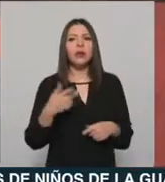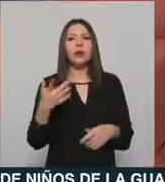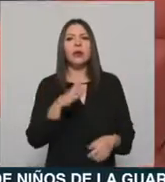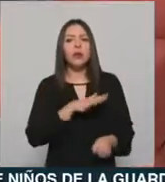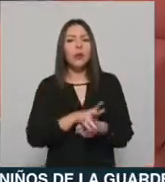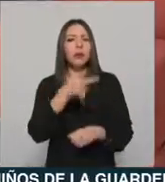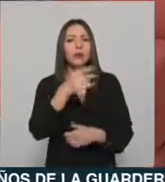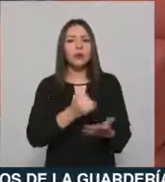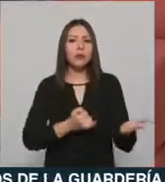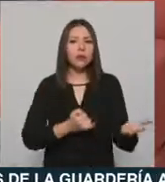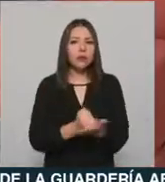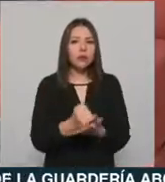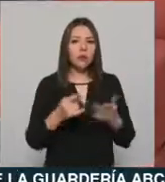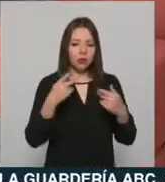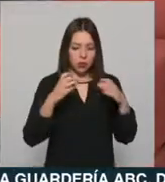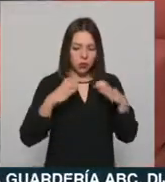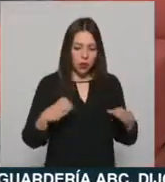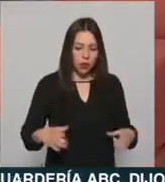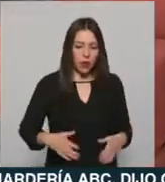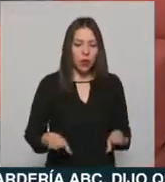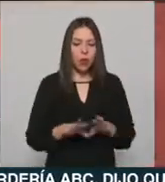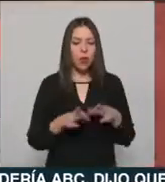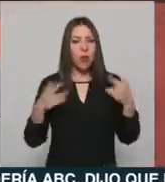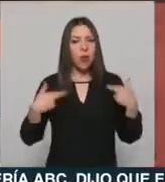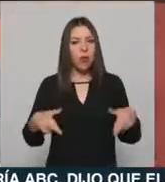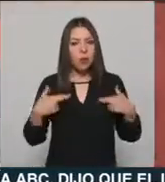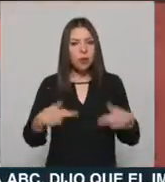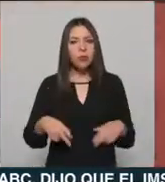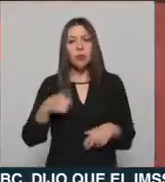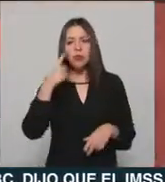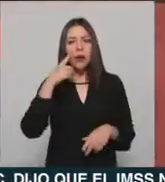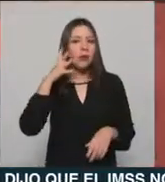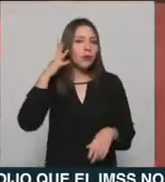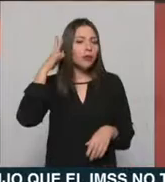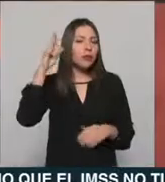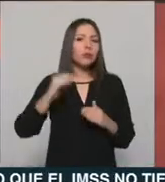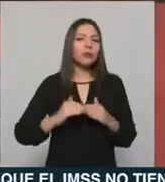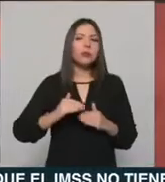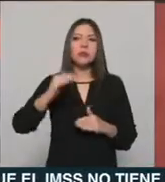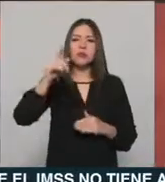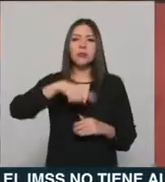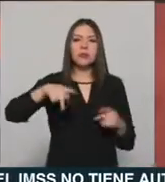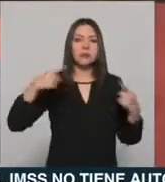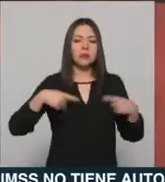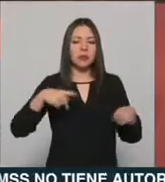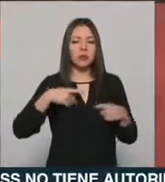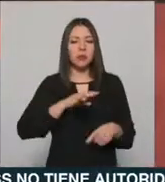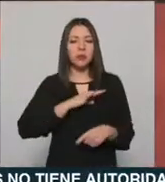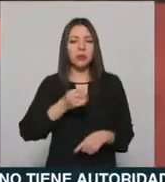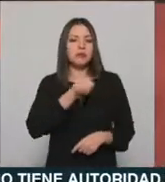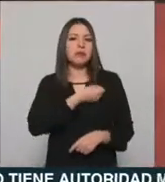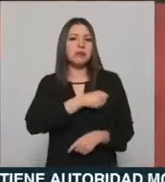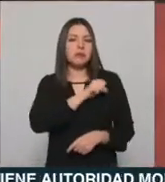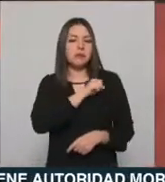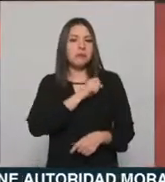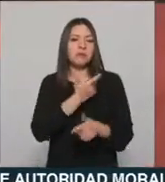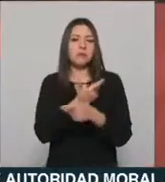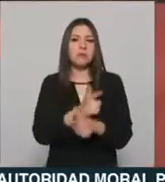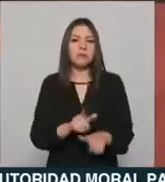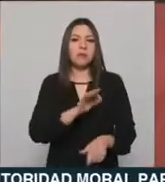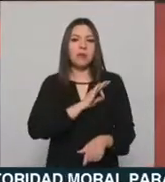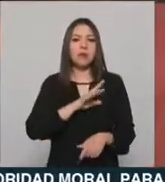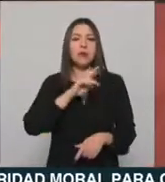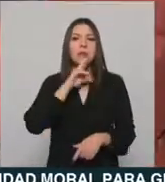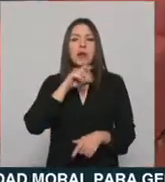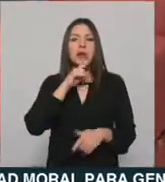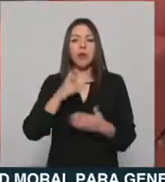y que a todas y todos nos conviene, porque eso va a permitir que tengamos ciudadanos sanos, libres y que puedan mejorar nuestra dinámica familiar y comunitaria.